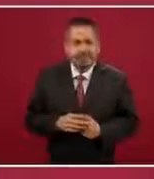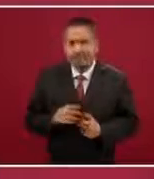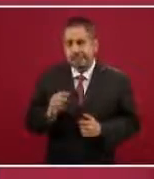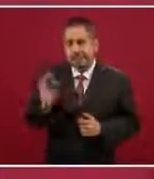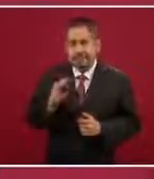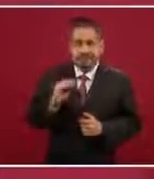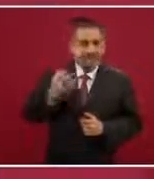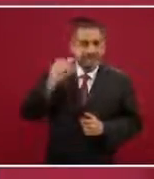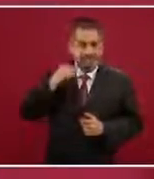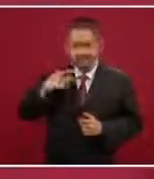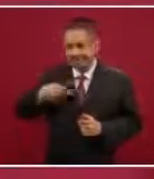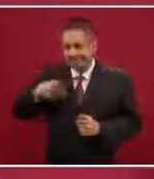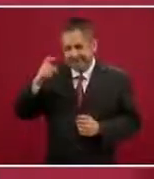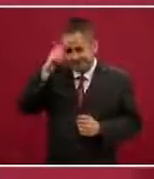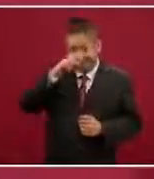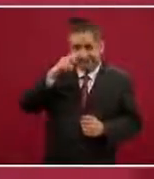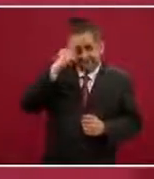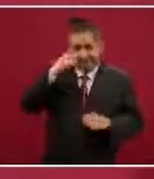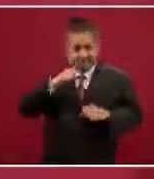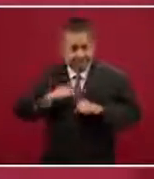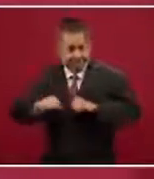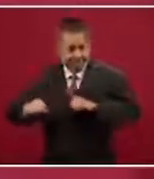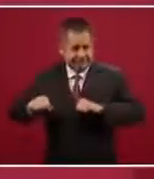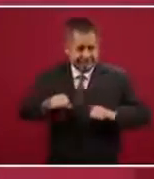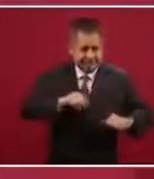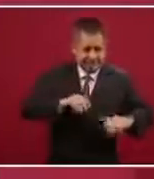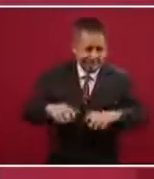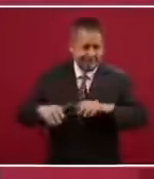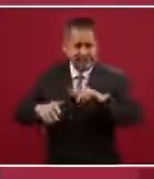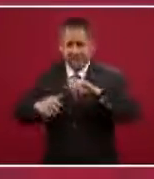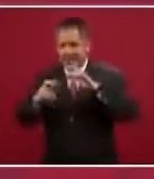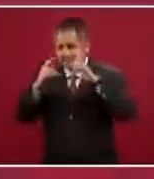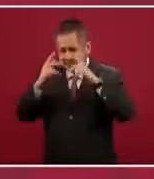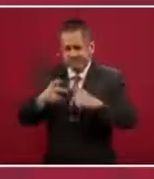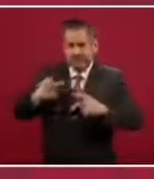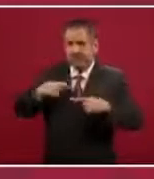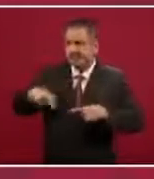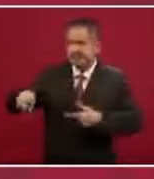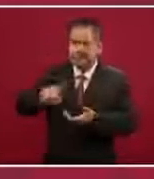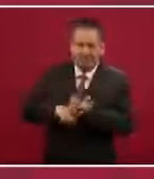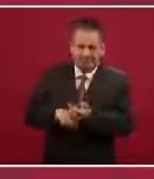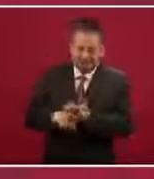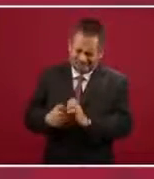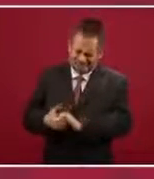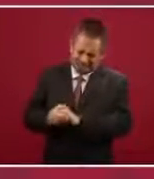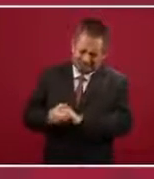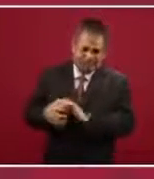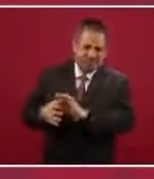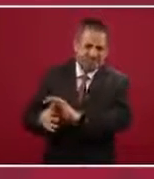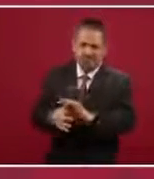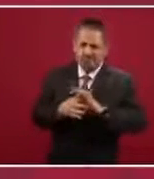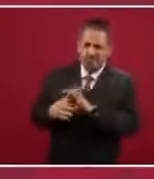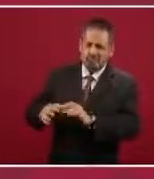difíciles, dolorosas, los terremotos, la solidaridad de nuestro pueblo, siempre ahí está.